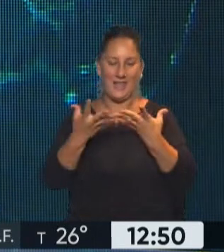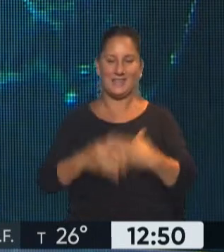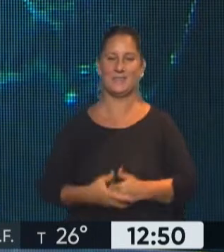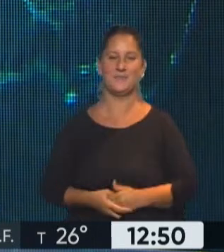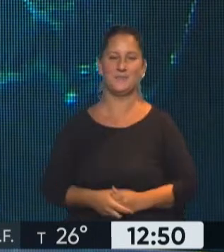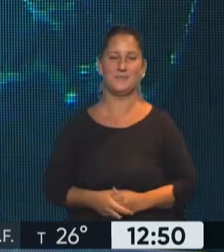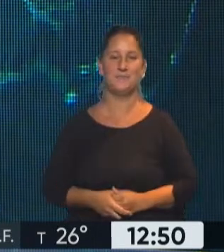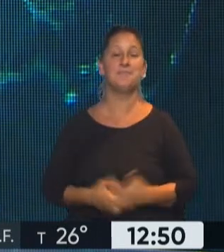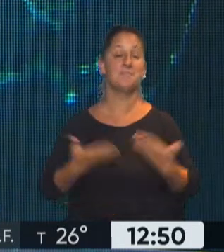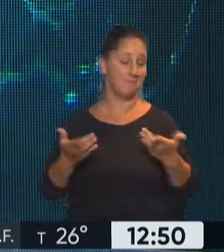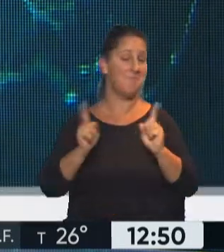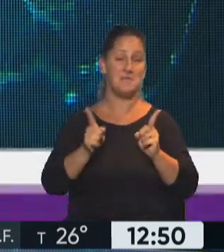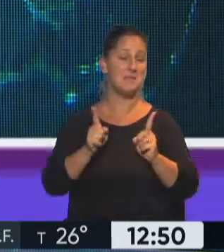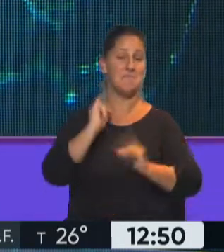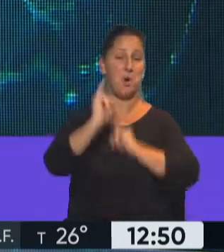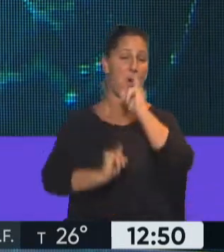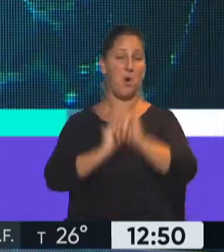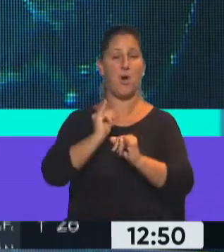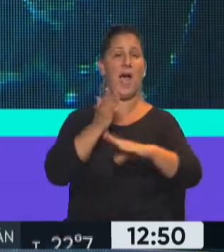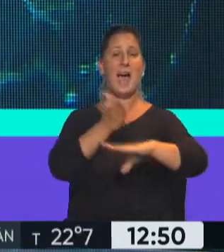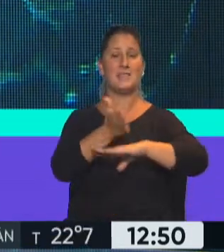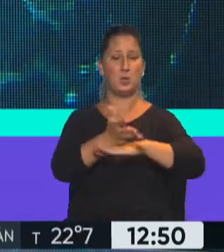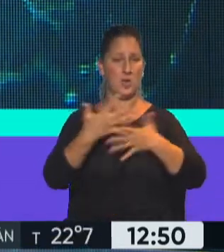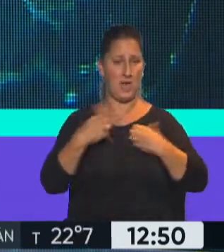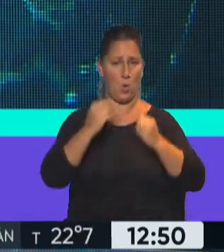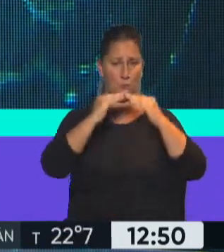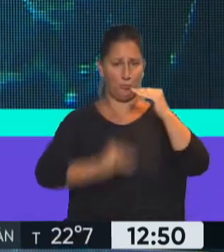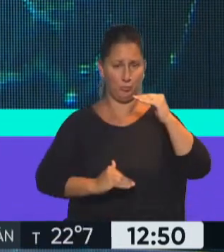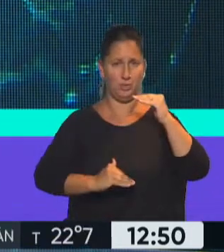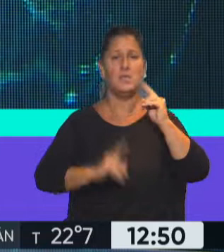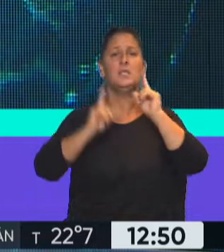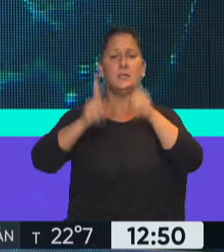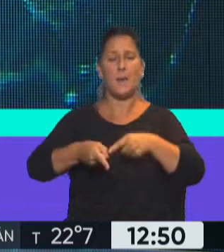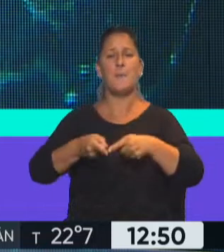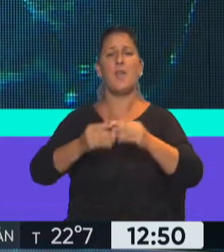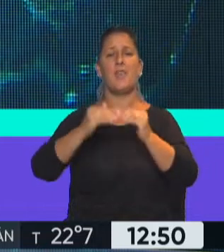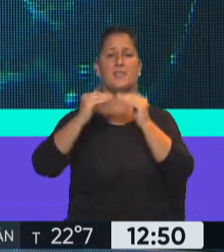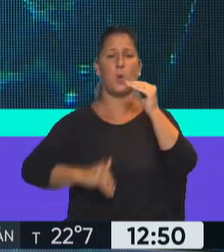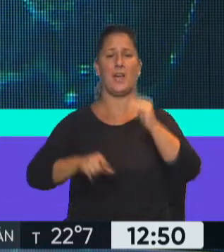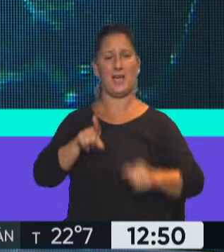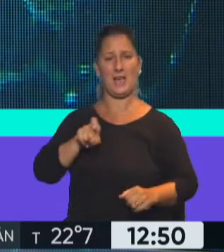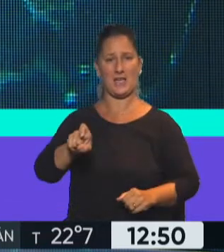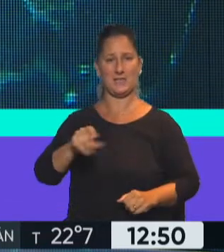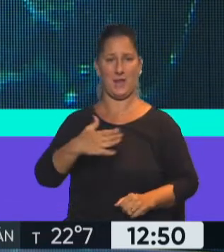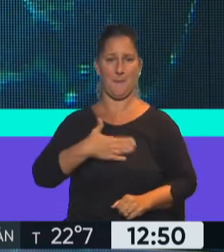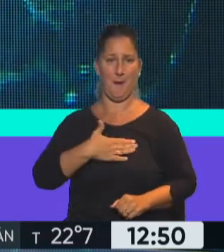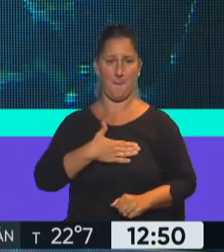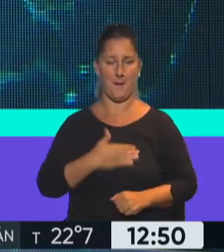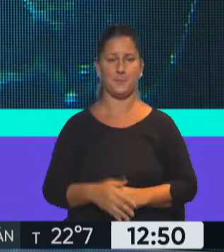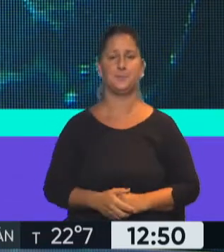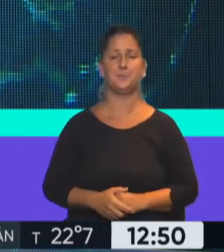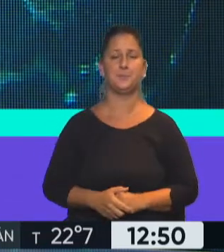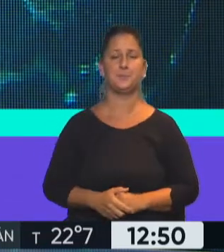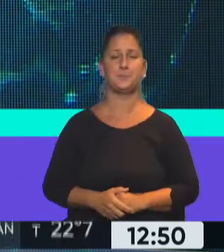y como decimos no solamente en el acceso a la salud sino la desigualdad en lo que es el cáncer de mama esto surge a raíz